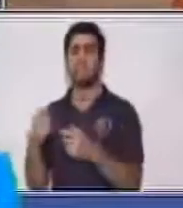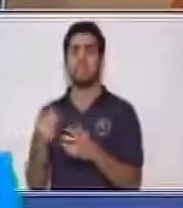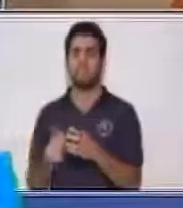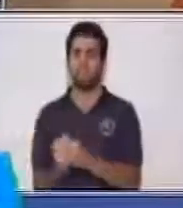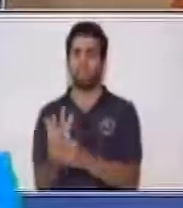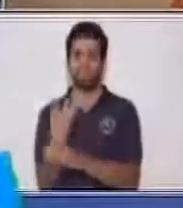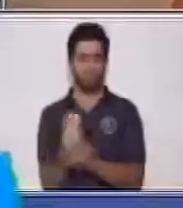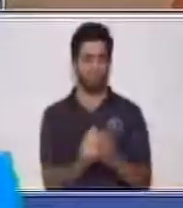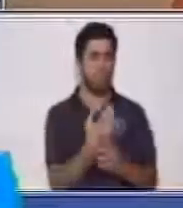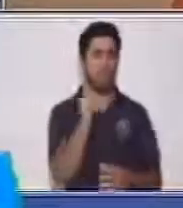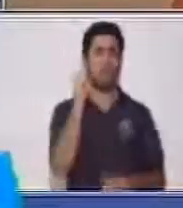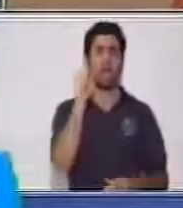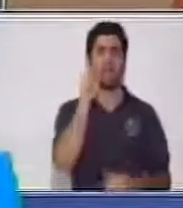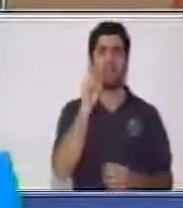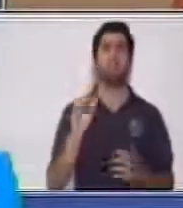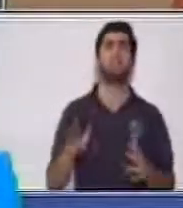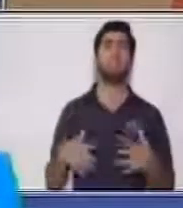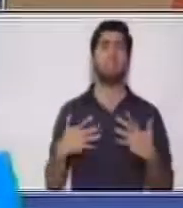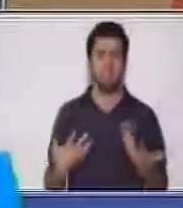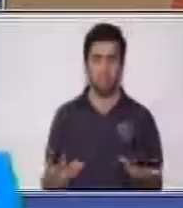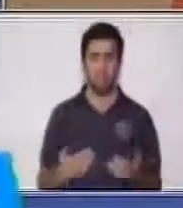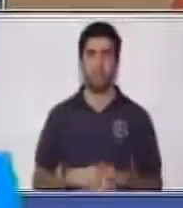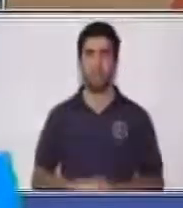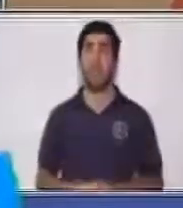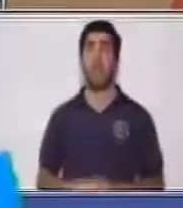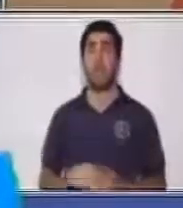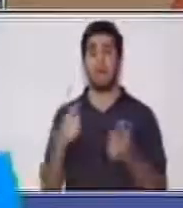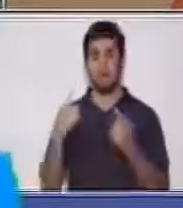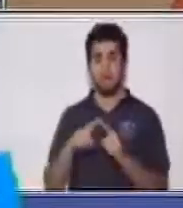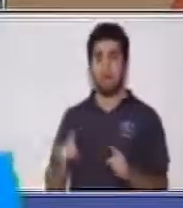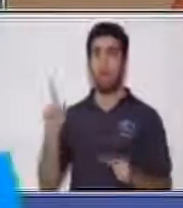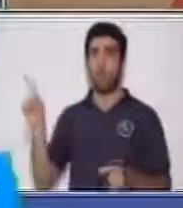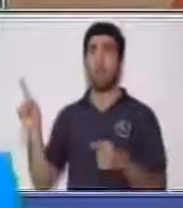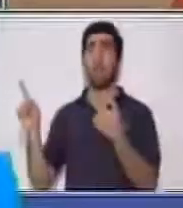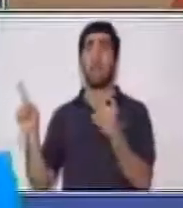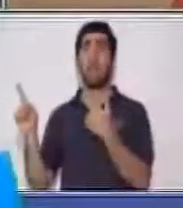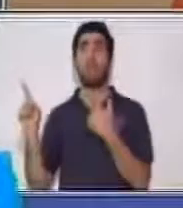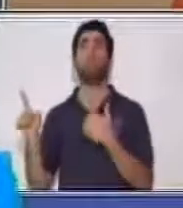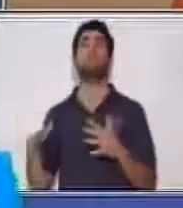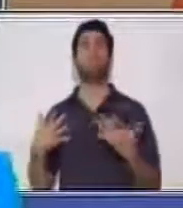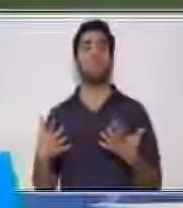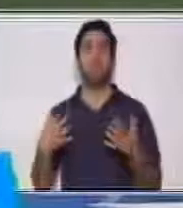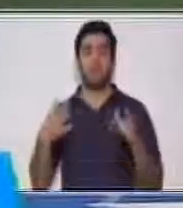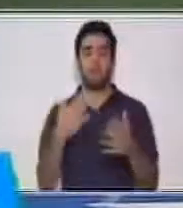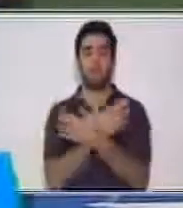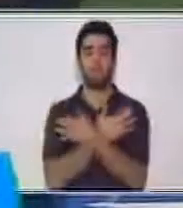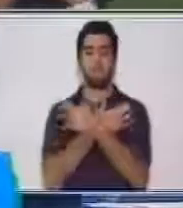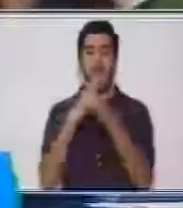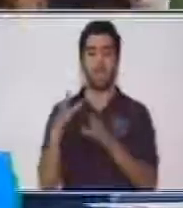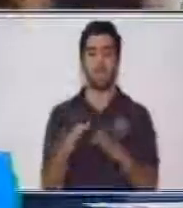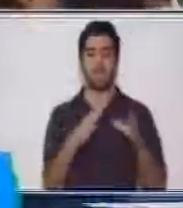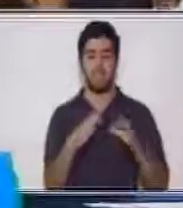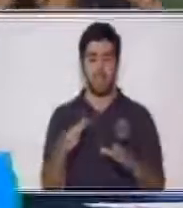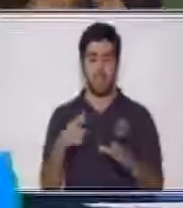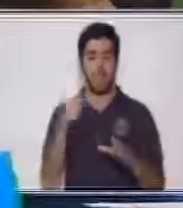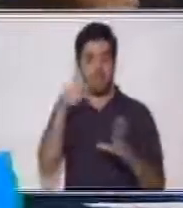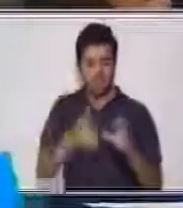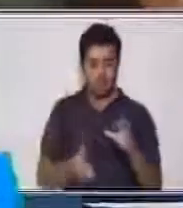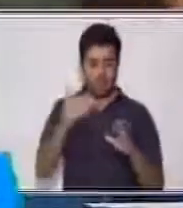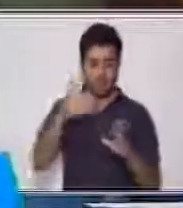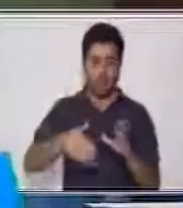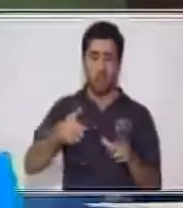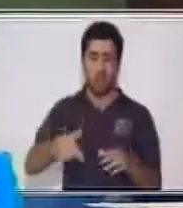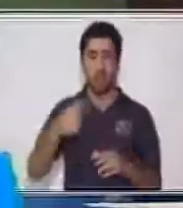que a ella le encantaba cocinar era un delicioso pastel de zanahorias. Entonces ella